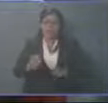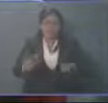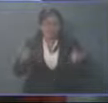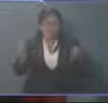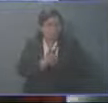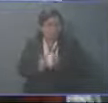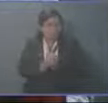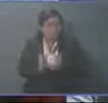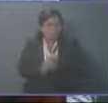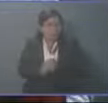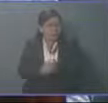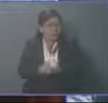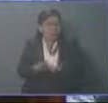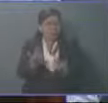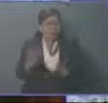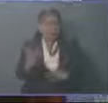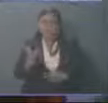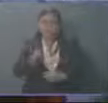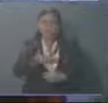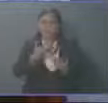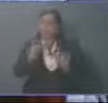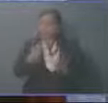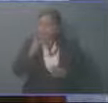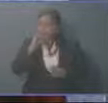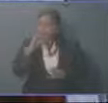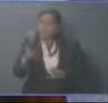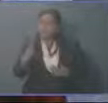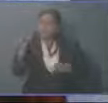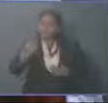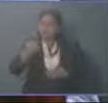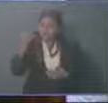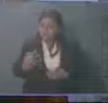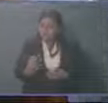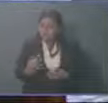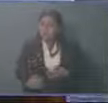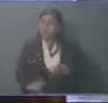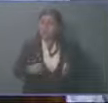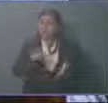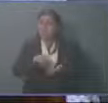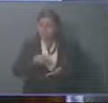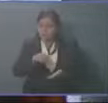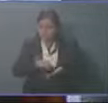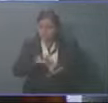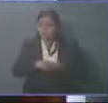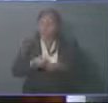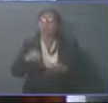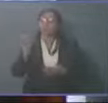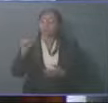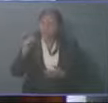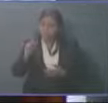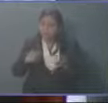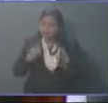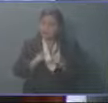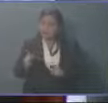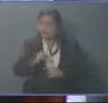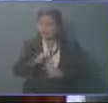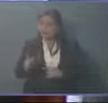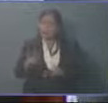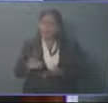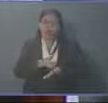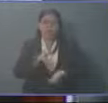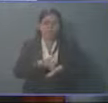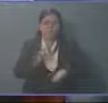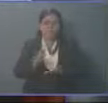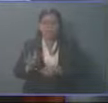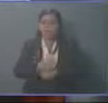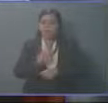gravísimo. Entonces debemos de decir, debe haber cuarentena, sí, pero no debe haber desmanes de nadie.